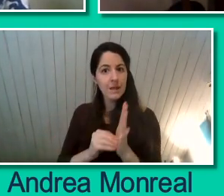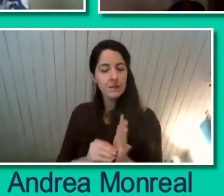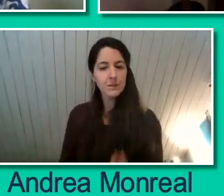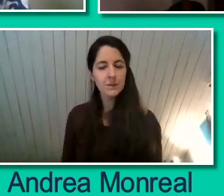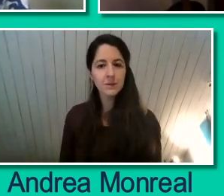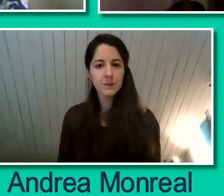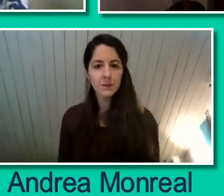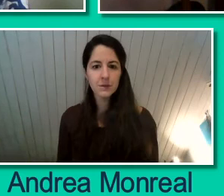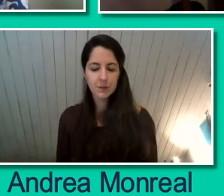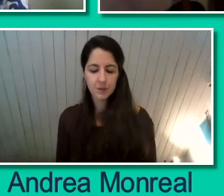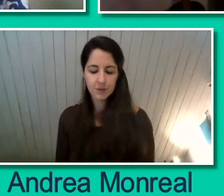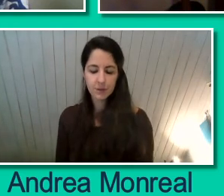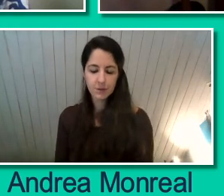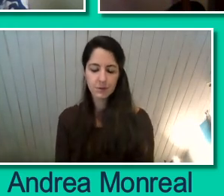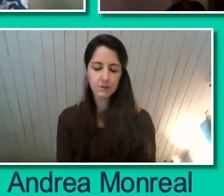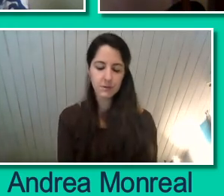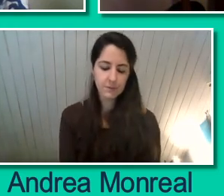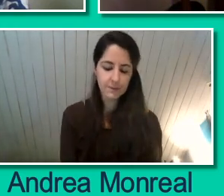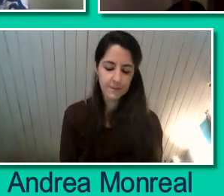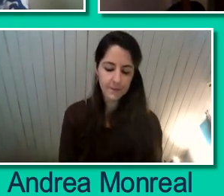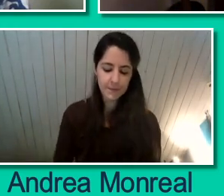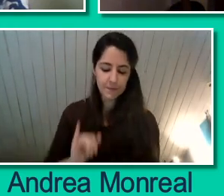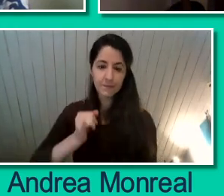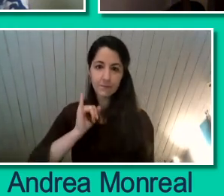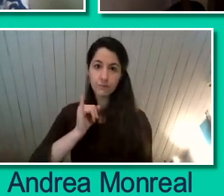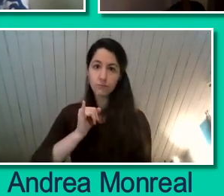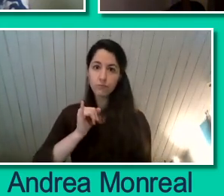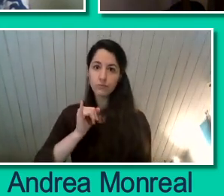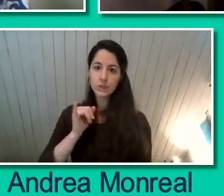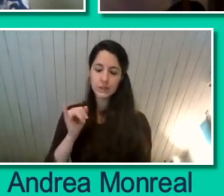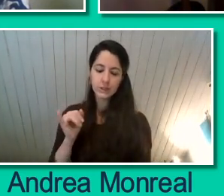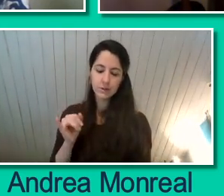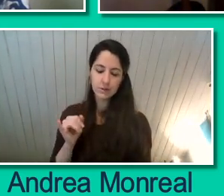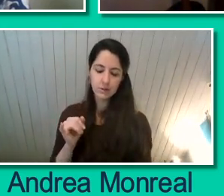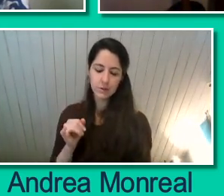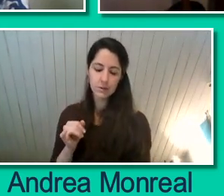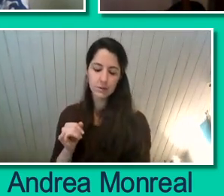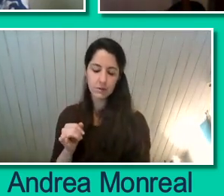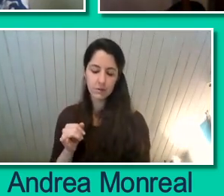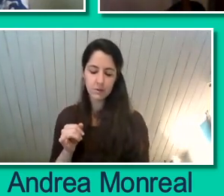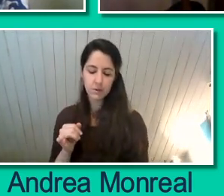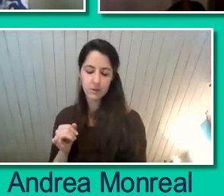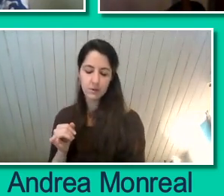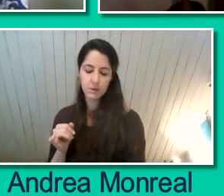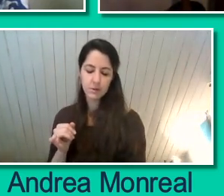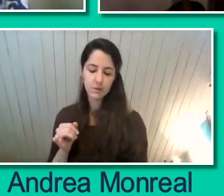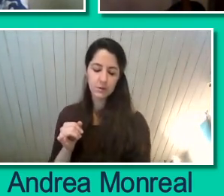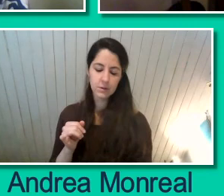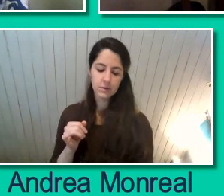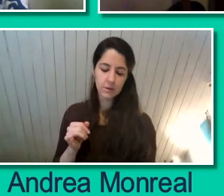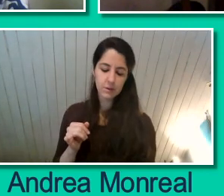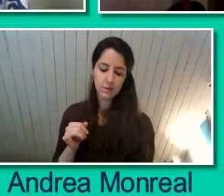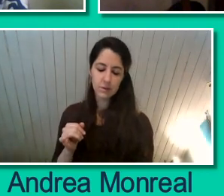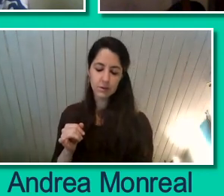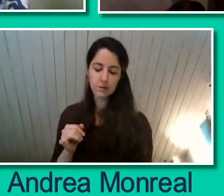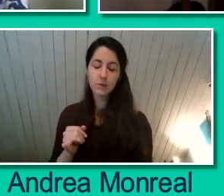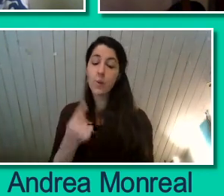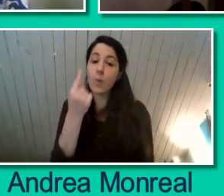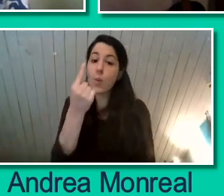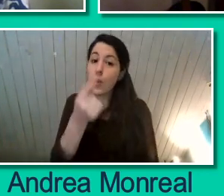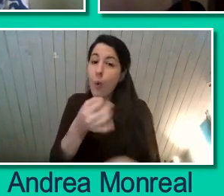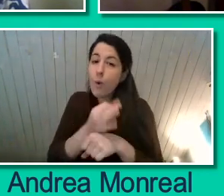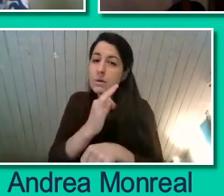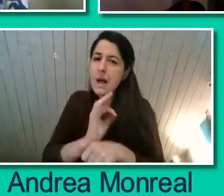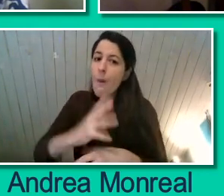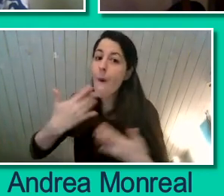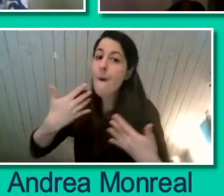Sí, de hecho, bueno, hay una recomendación muy importante para los vegetales